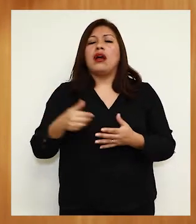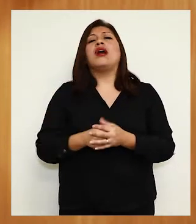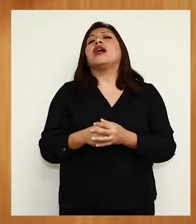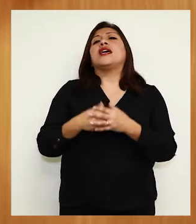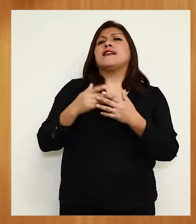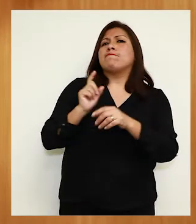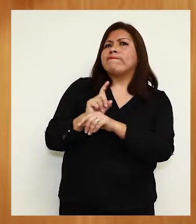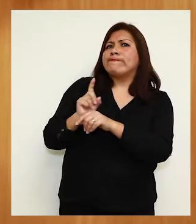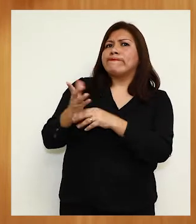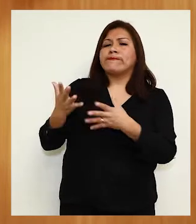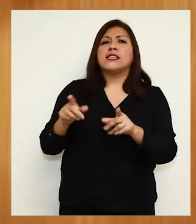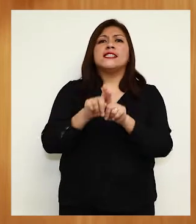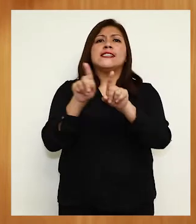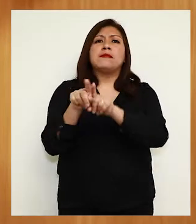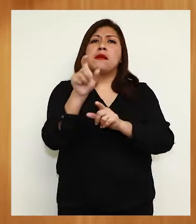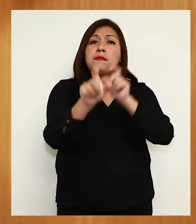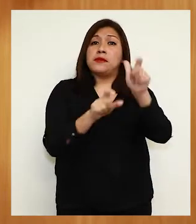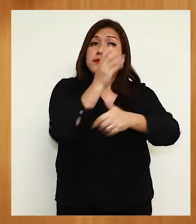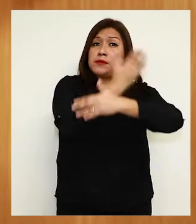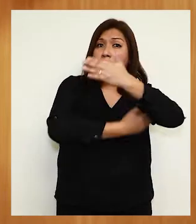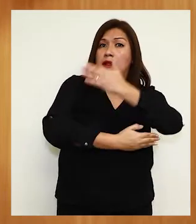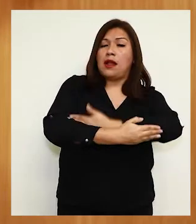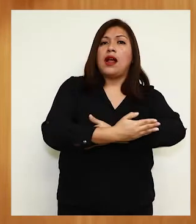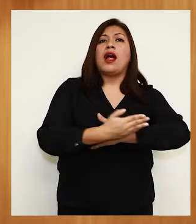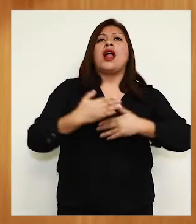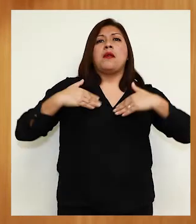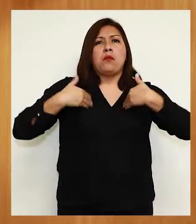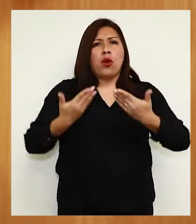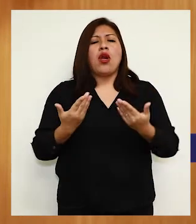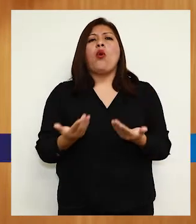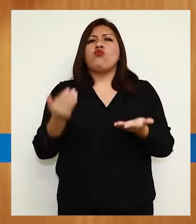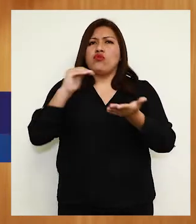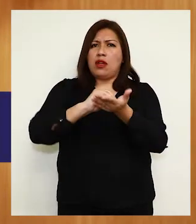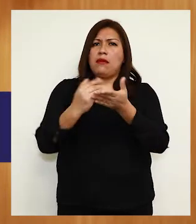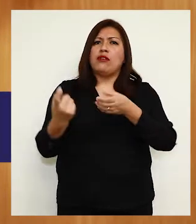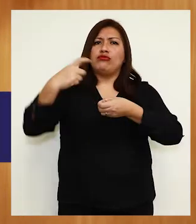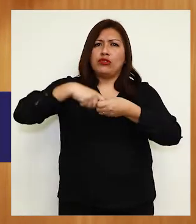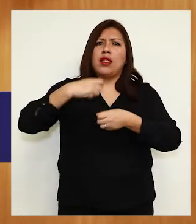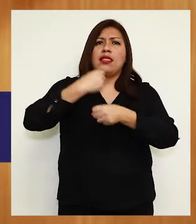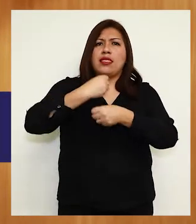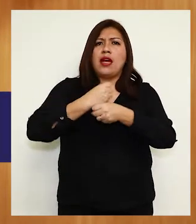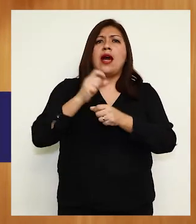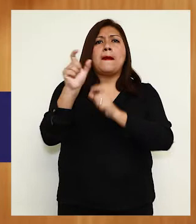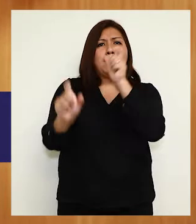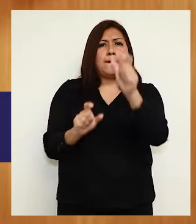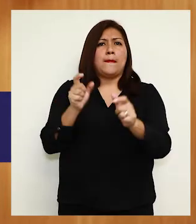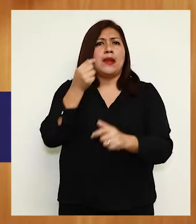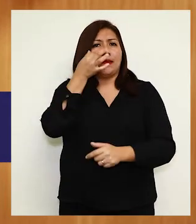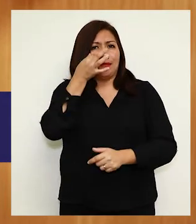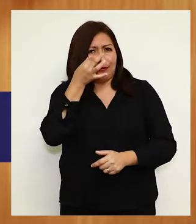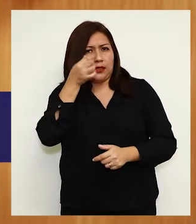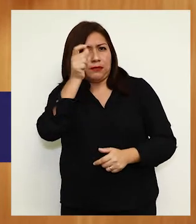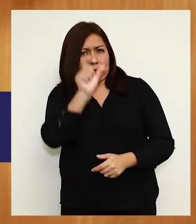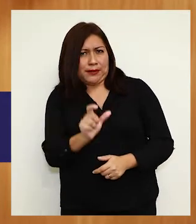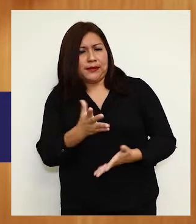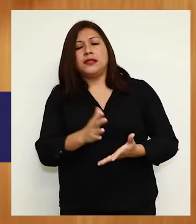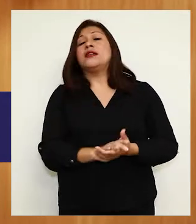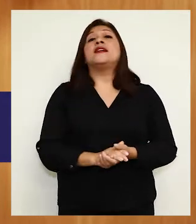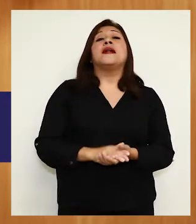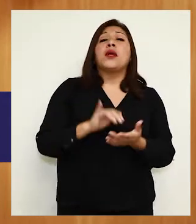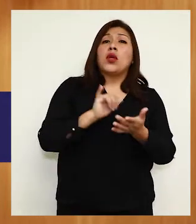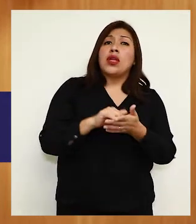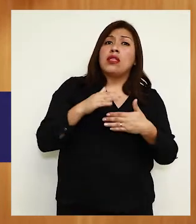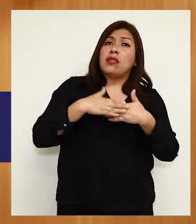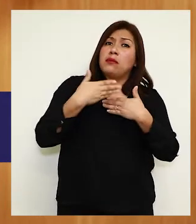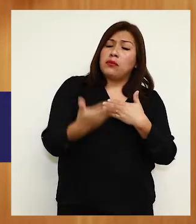pacientes con discapacidad, pudimos retomar las actividades presenciales de una manera progresiva. En adición a